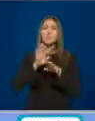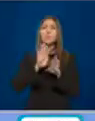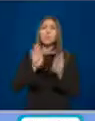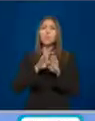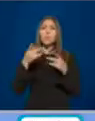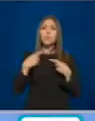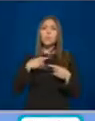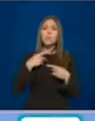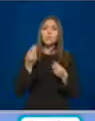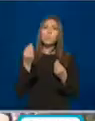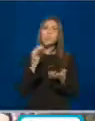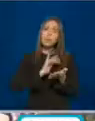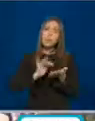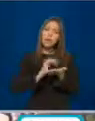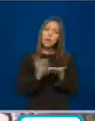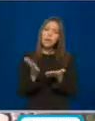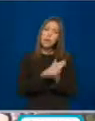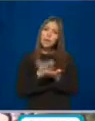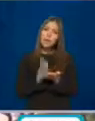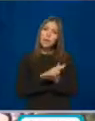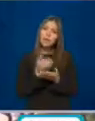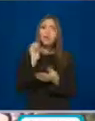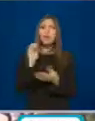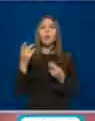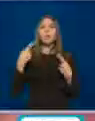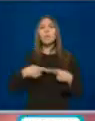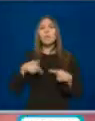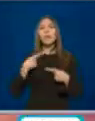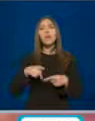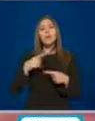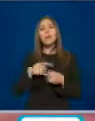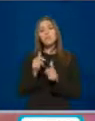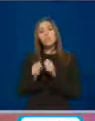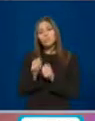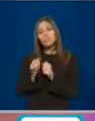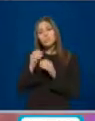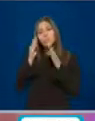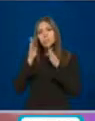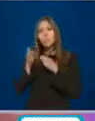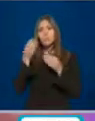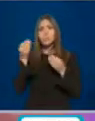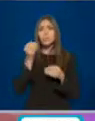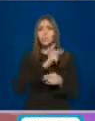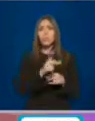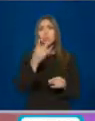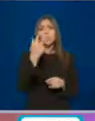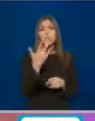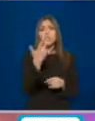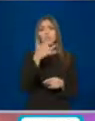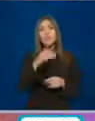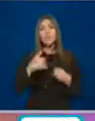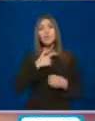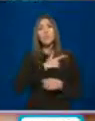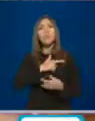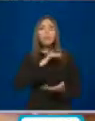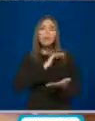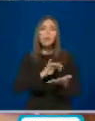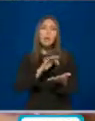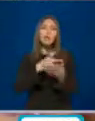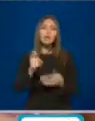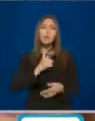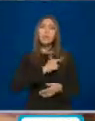Y los resultados son alentadores. 8 de 10 jóvenes leen por gusto y no por obligación. Y el problema es